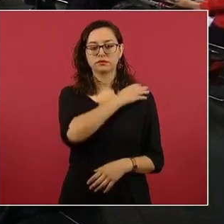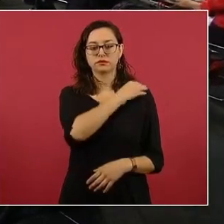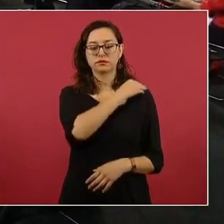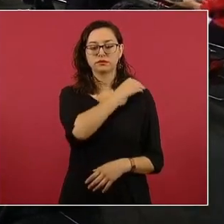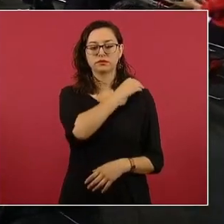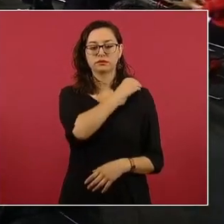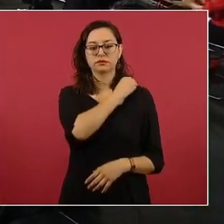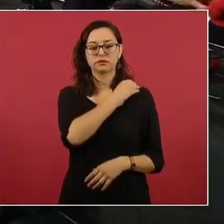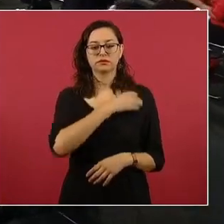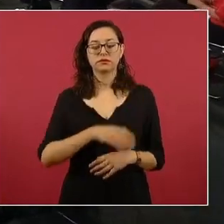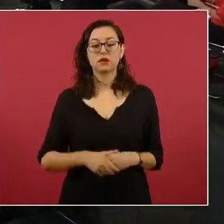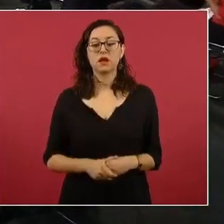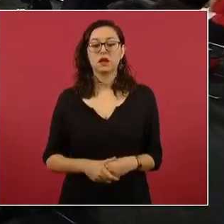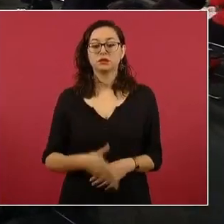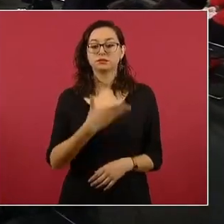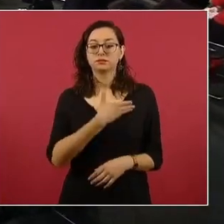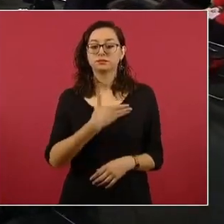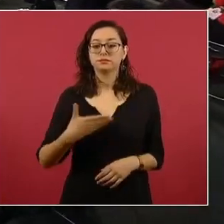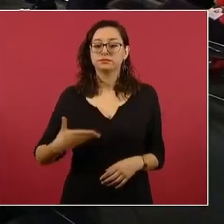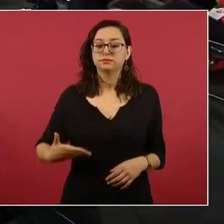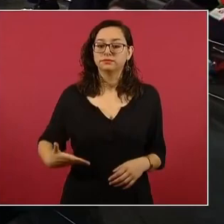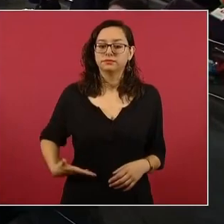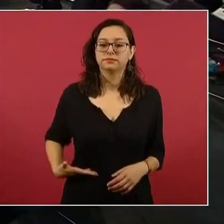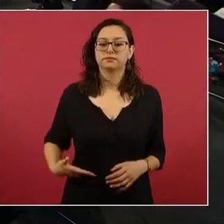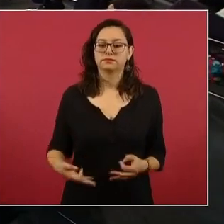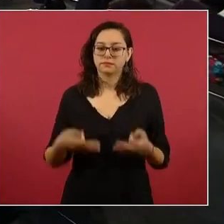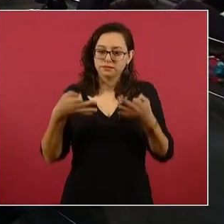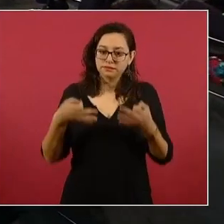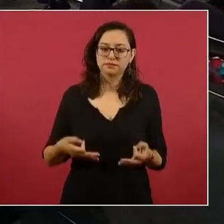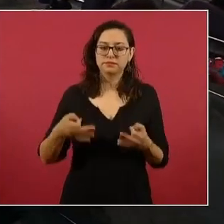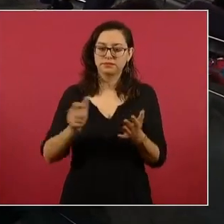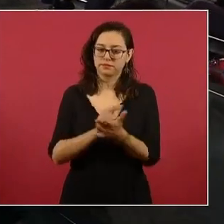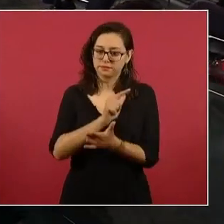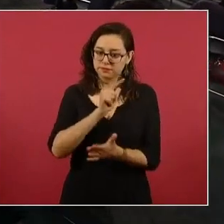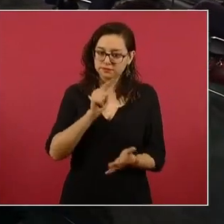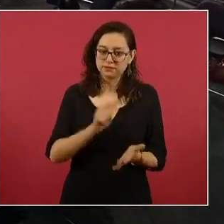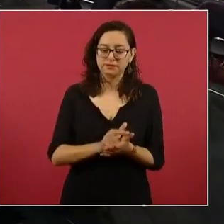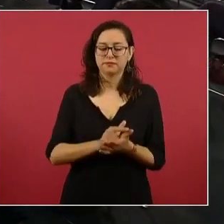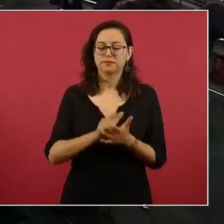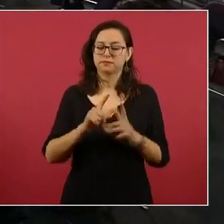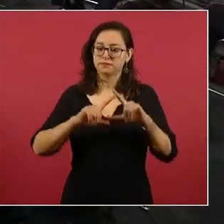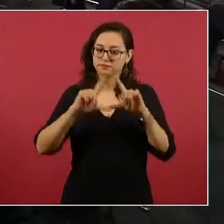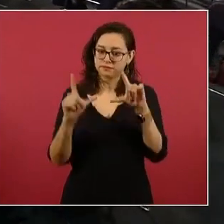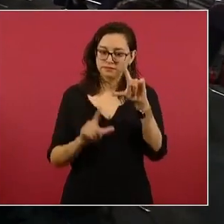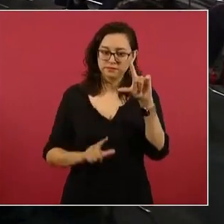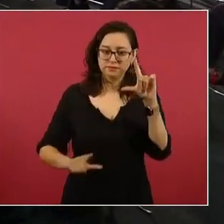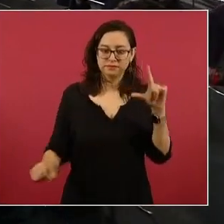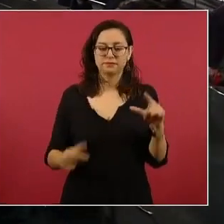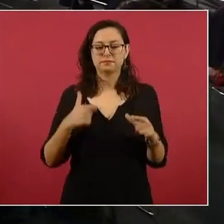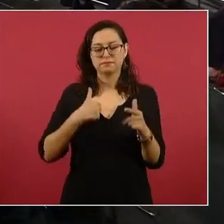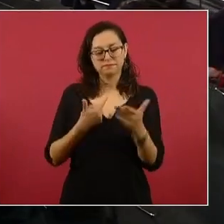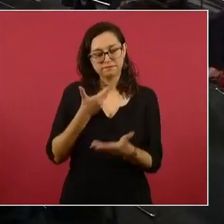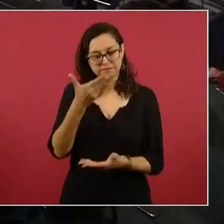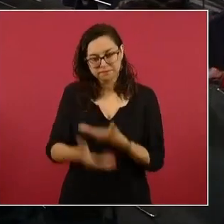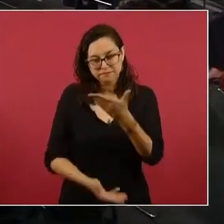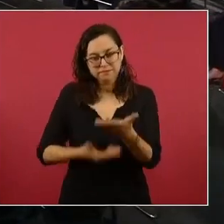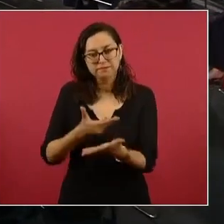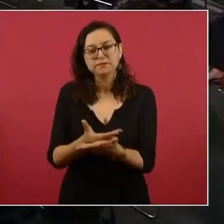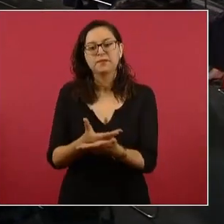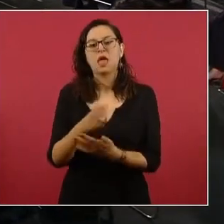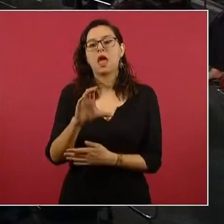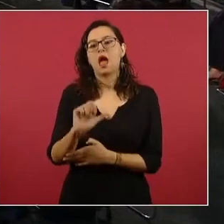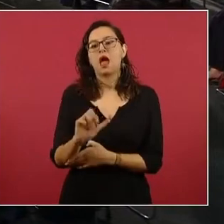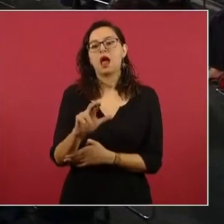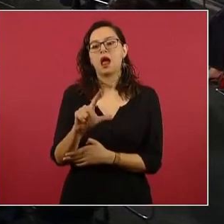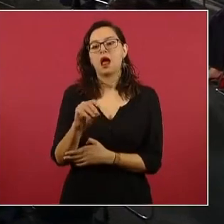Presidente constitucional de los Estados Unidos mexicanos, su servidor, Carlos Pozos, reportero de La Molécula Oficial y columnista de la